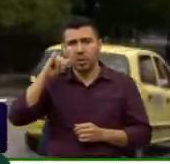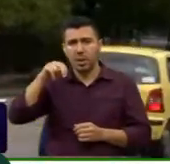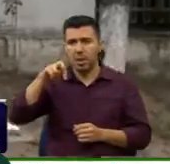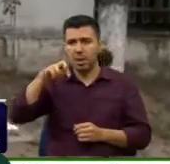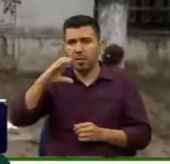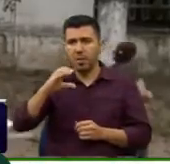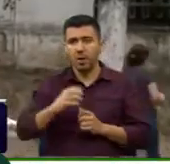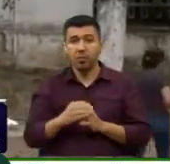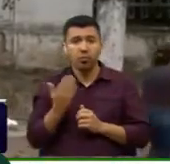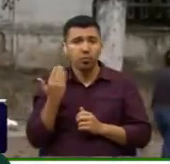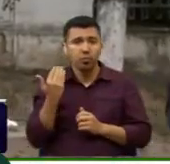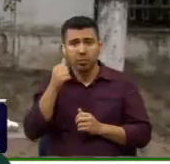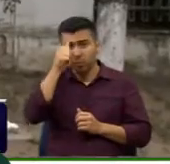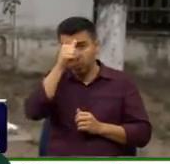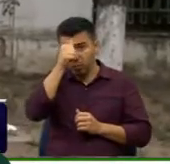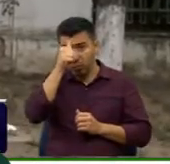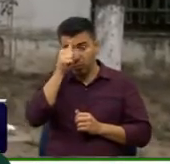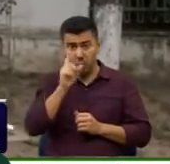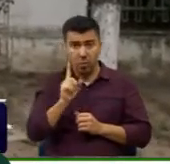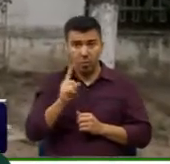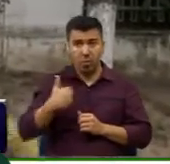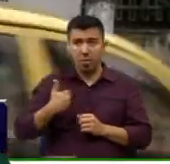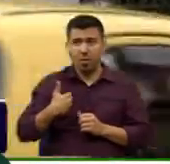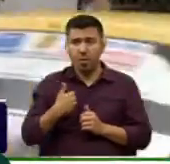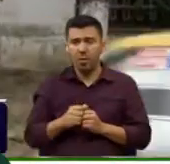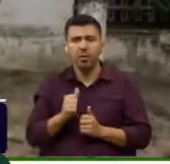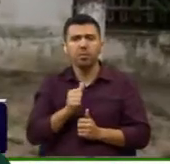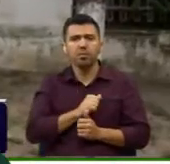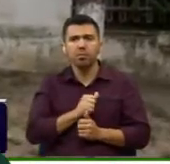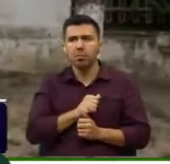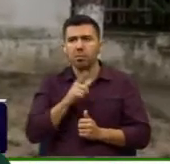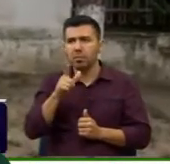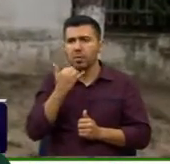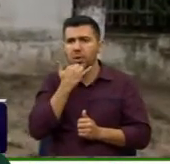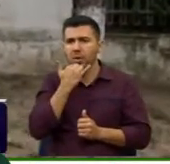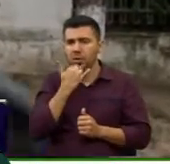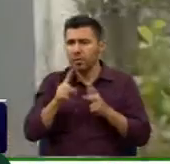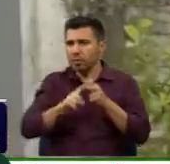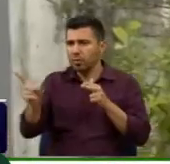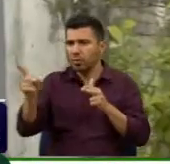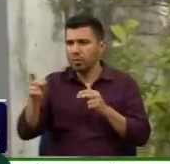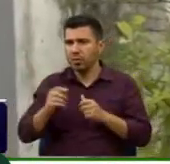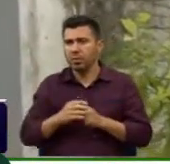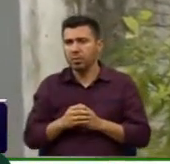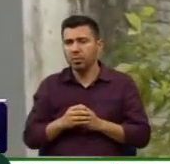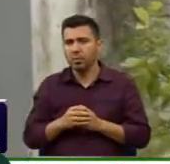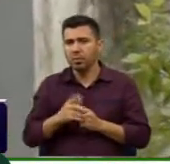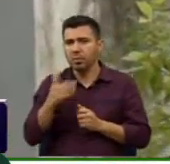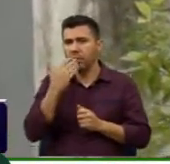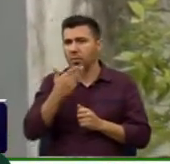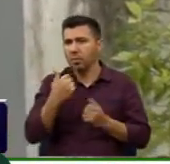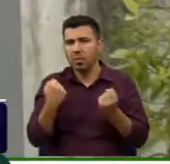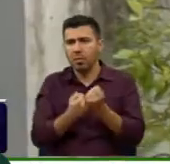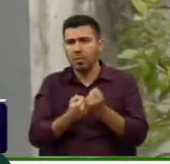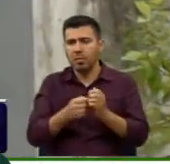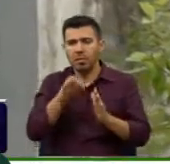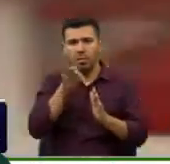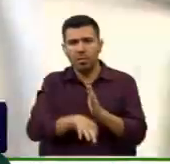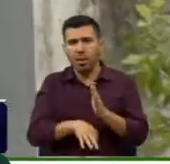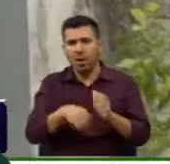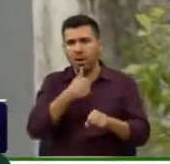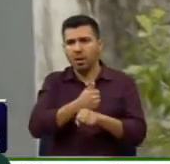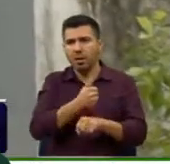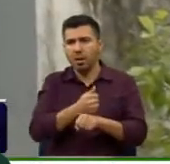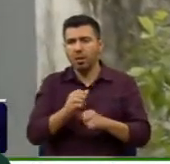el pasado domingo un joven por su propia cuenta salió del centro de entrenamiento sin el apoyo de sus directivos